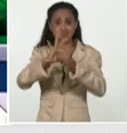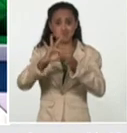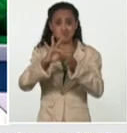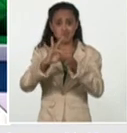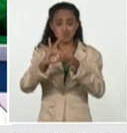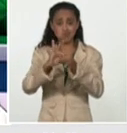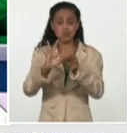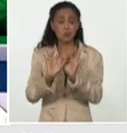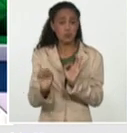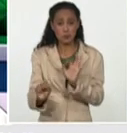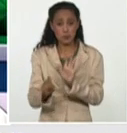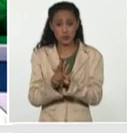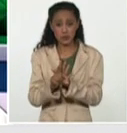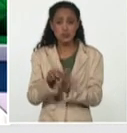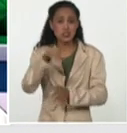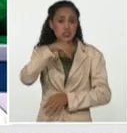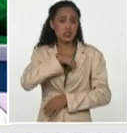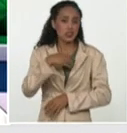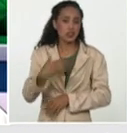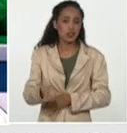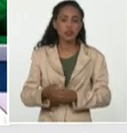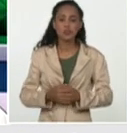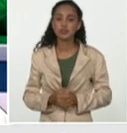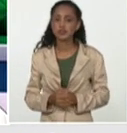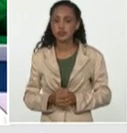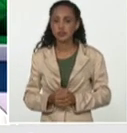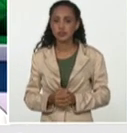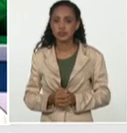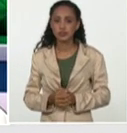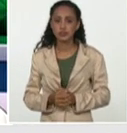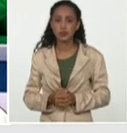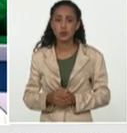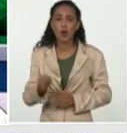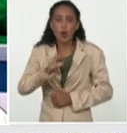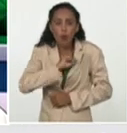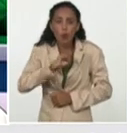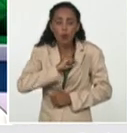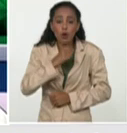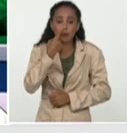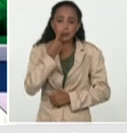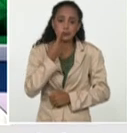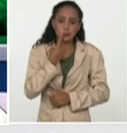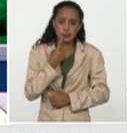síntomas iniciales solo presentó tos seca y secreción nasal.